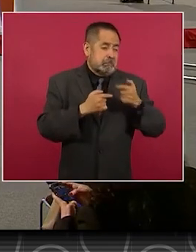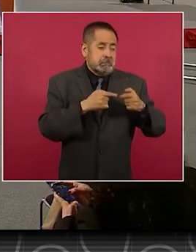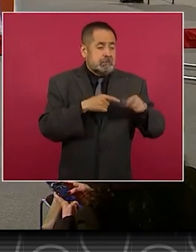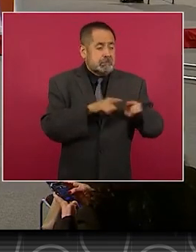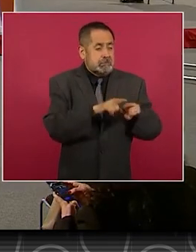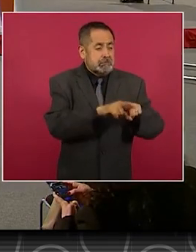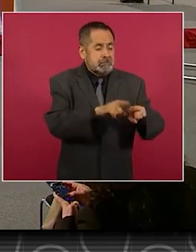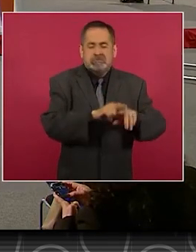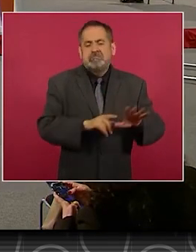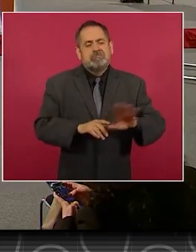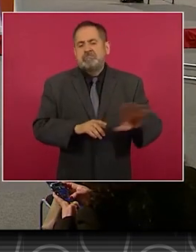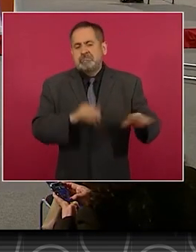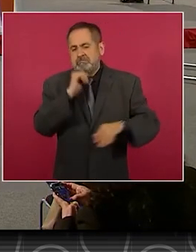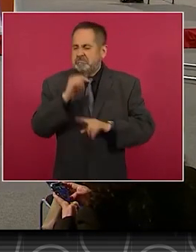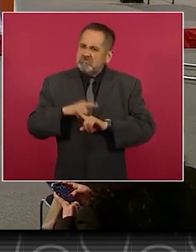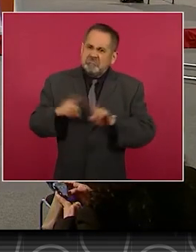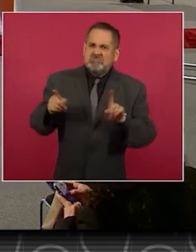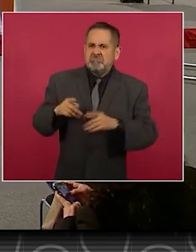Segundo lugar,